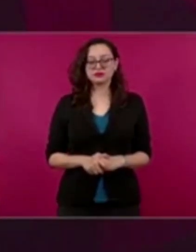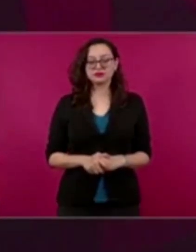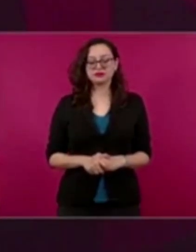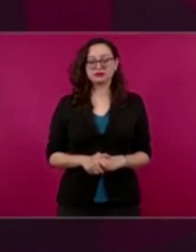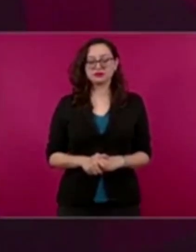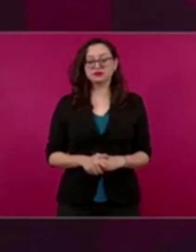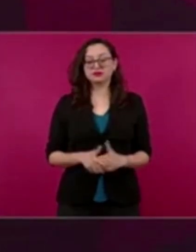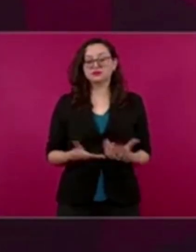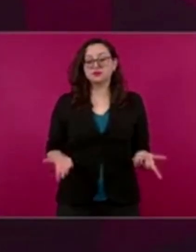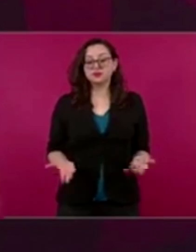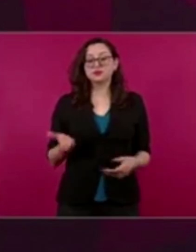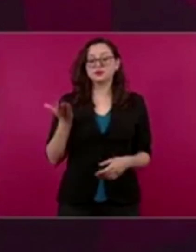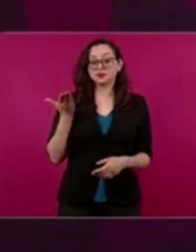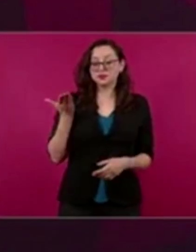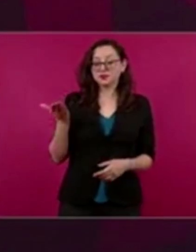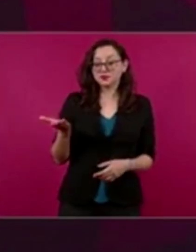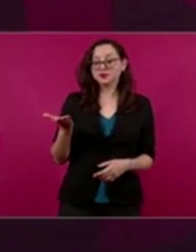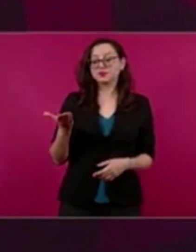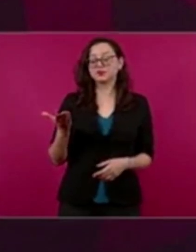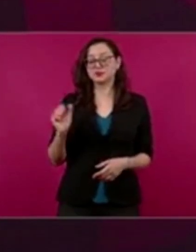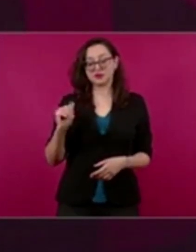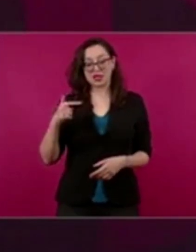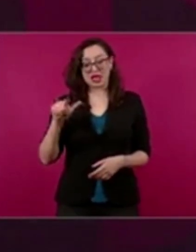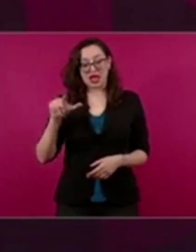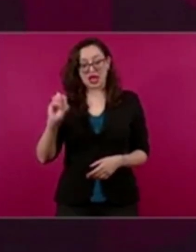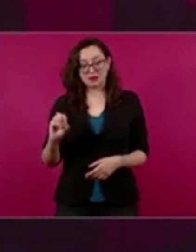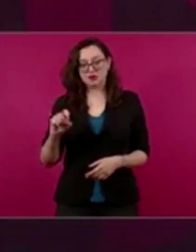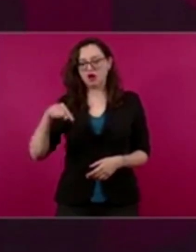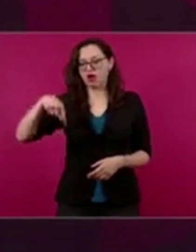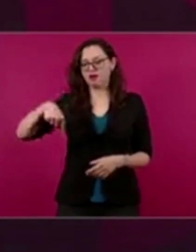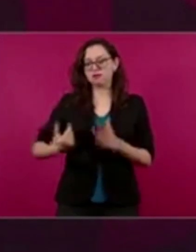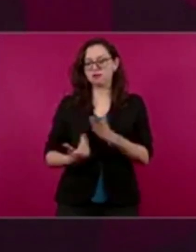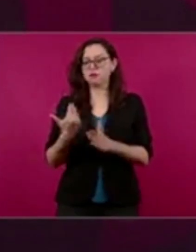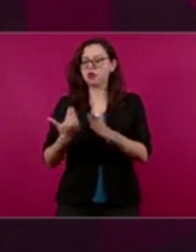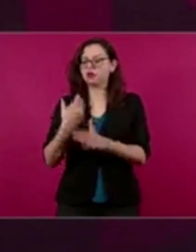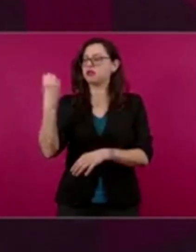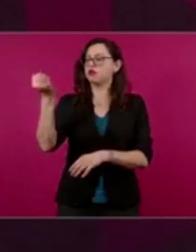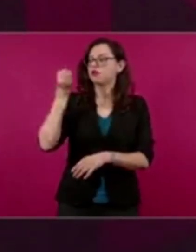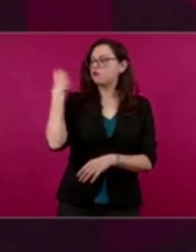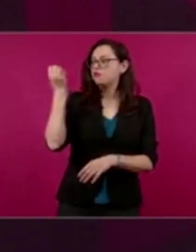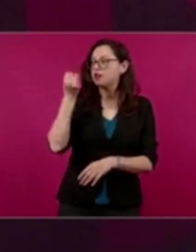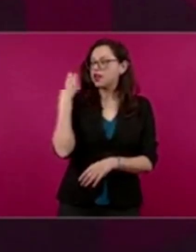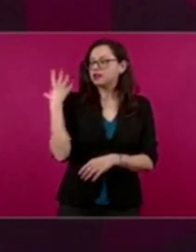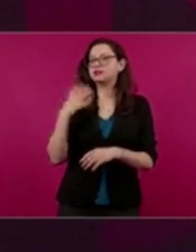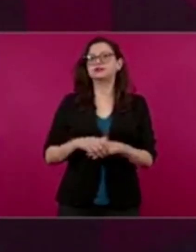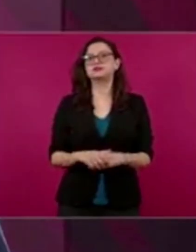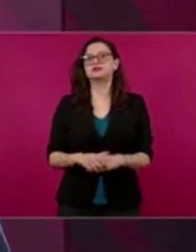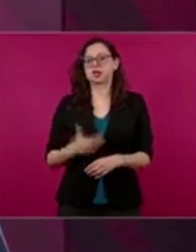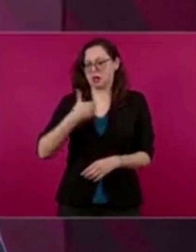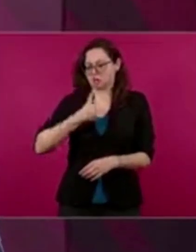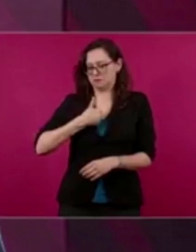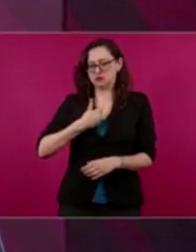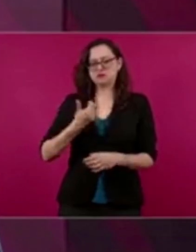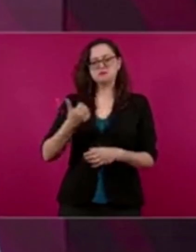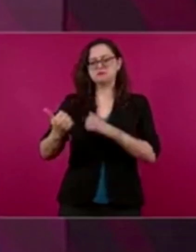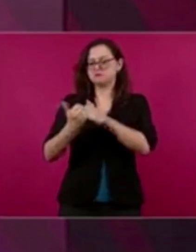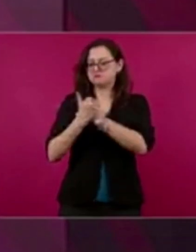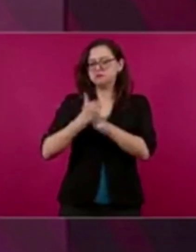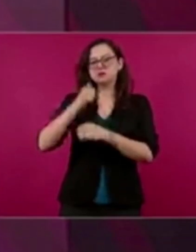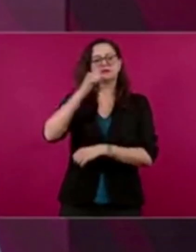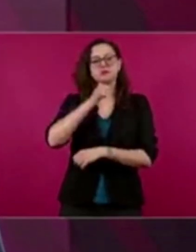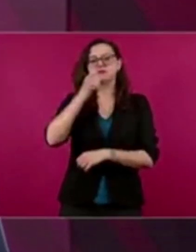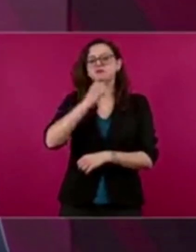también Claudia sh detalló el primer paquete de reformas constitucionales que discutirá discutirá la nueva legislatura en el